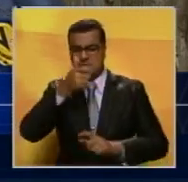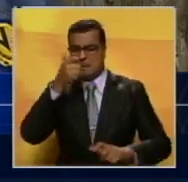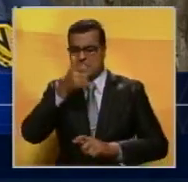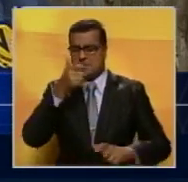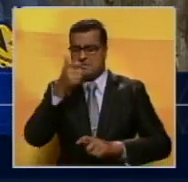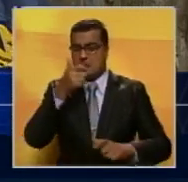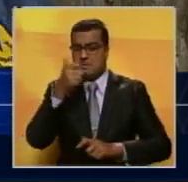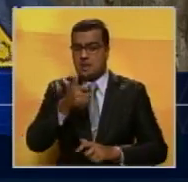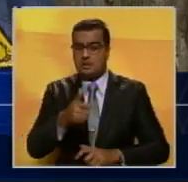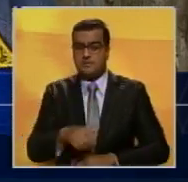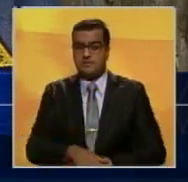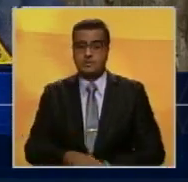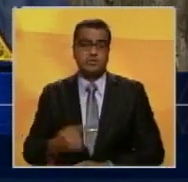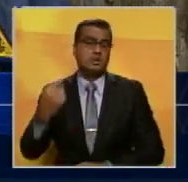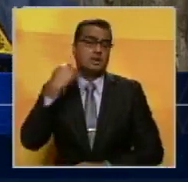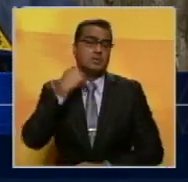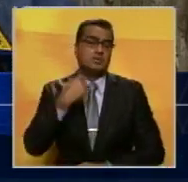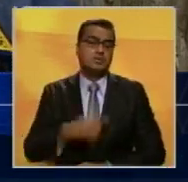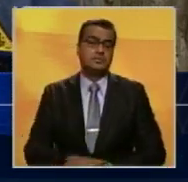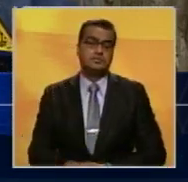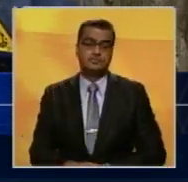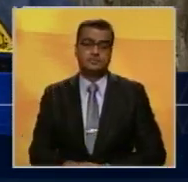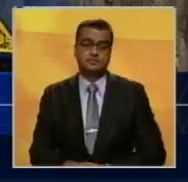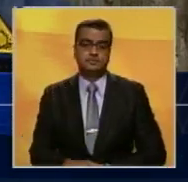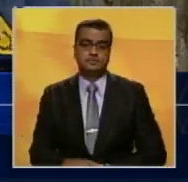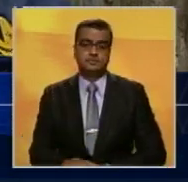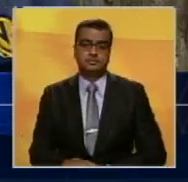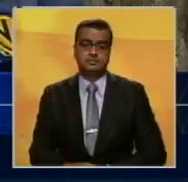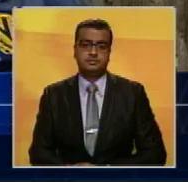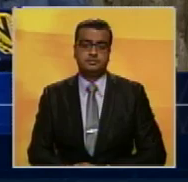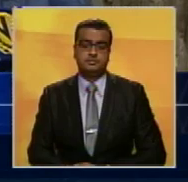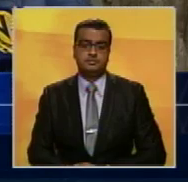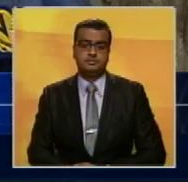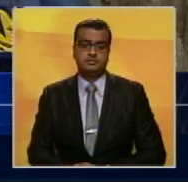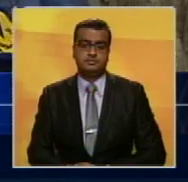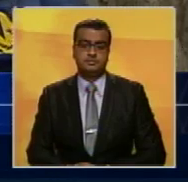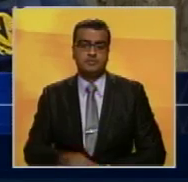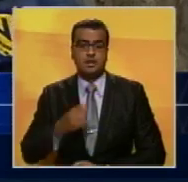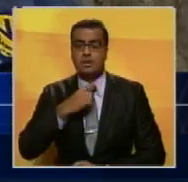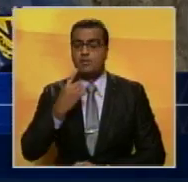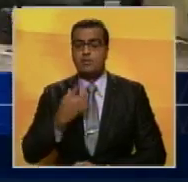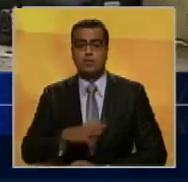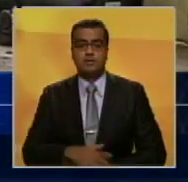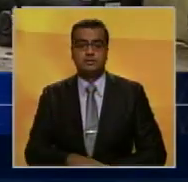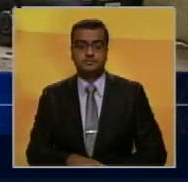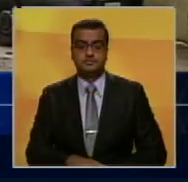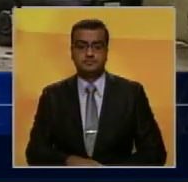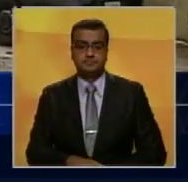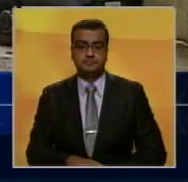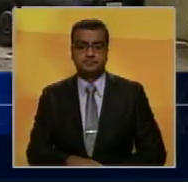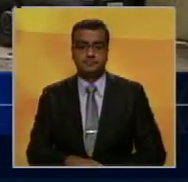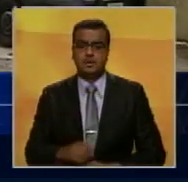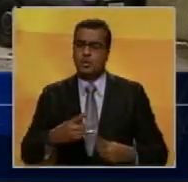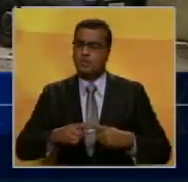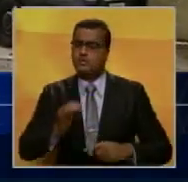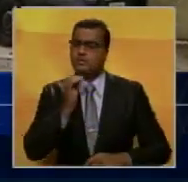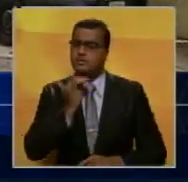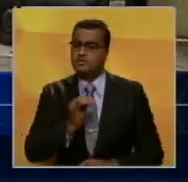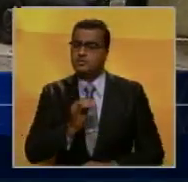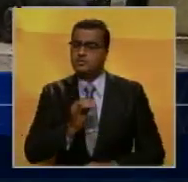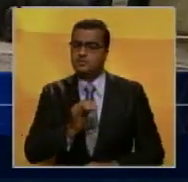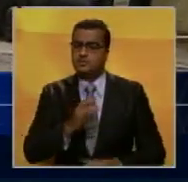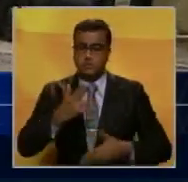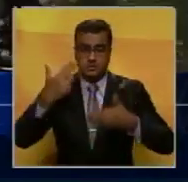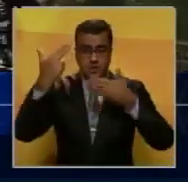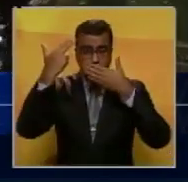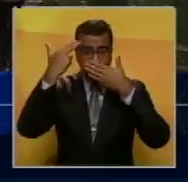uno se lo colocan en el cuello a este sector y muere instantáneamente. En otras informaciones, un